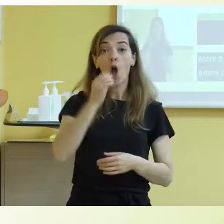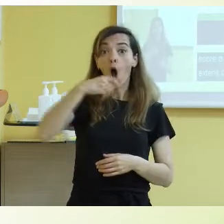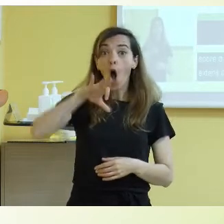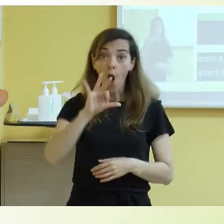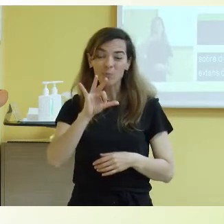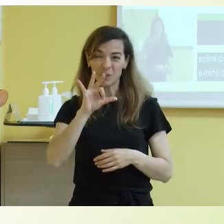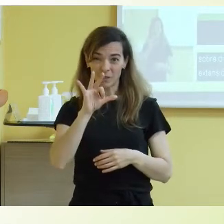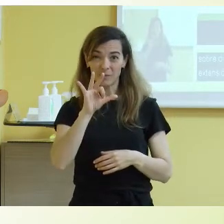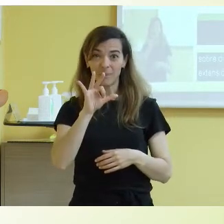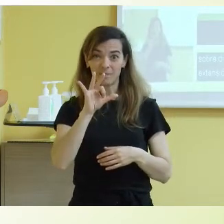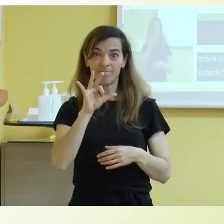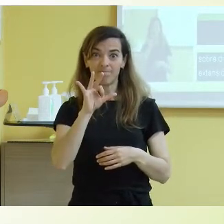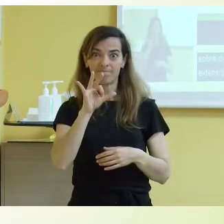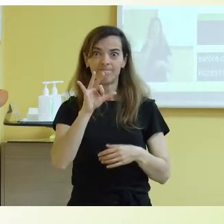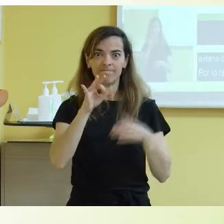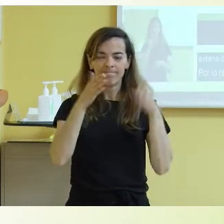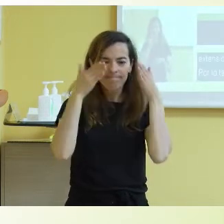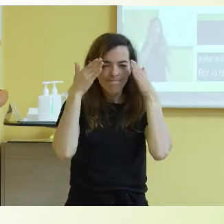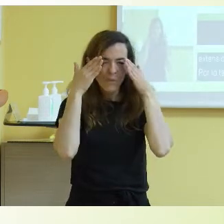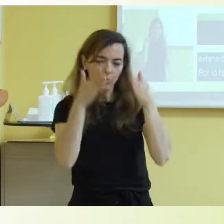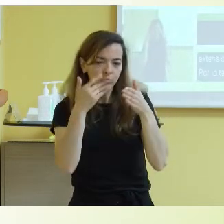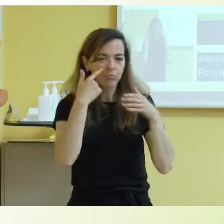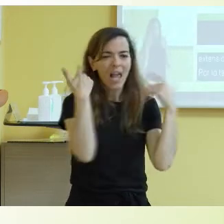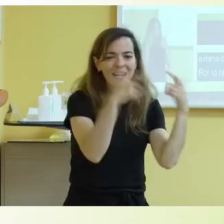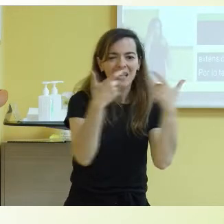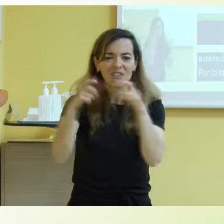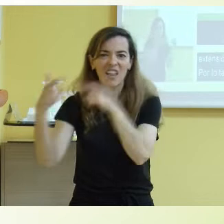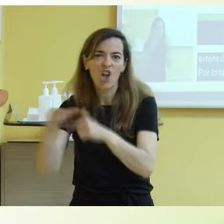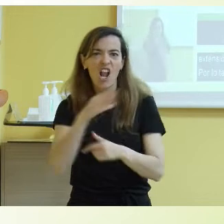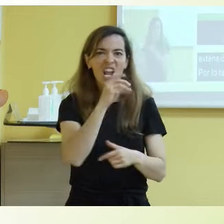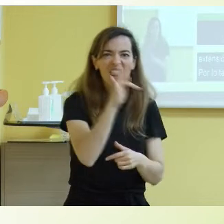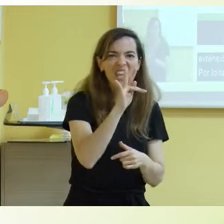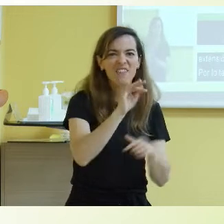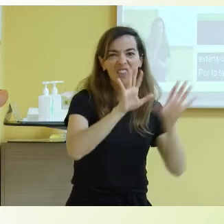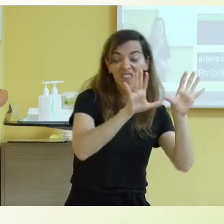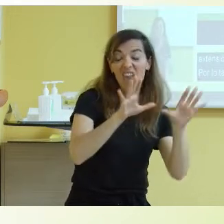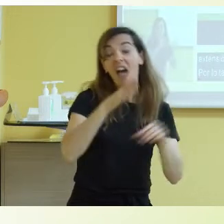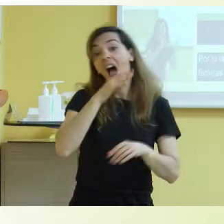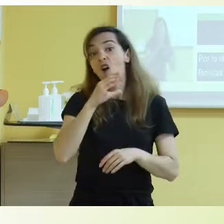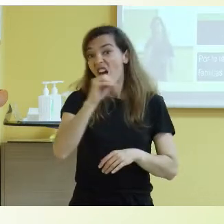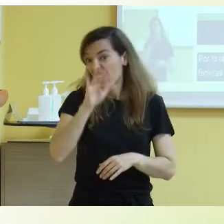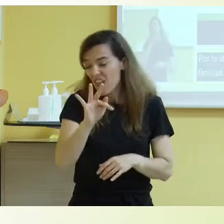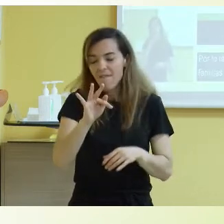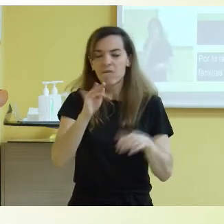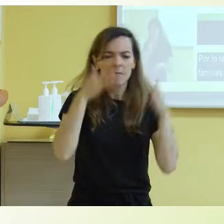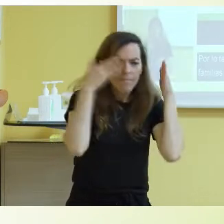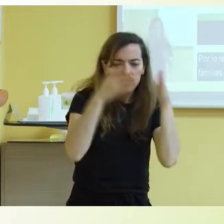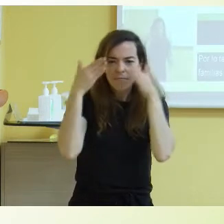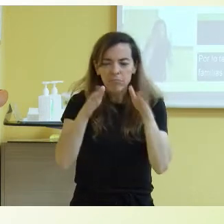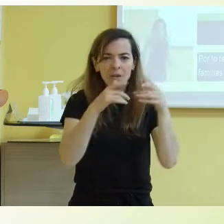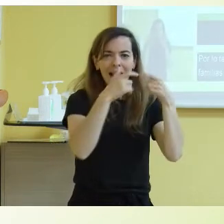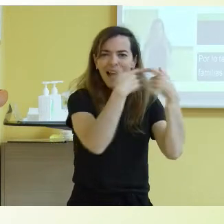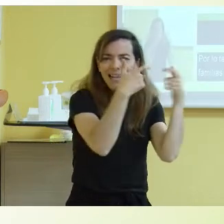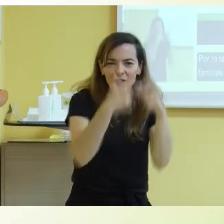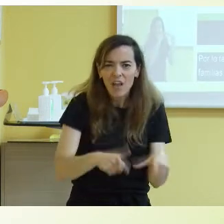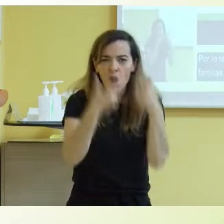mete en las grandes familias de clasificaciones, la CIE-10, ahora la CIF, etcétera, bueno, no ahora, ya hace tiempo, ahora ya están incluso pensando,